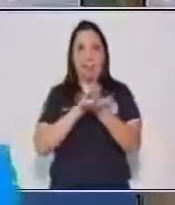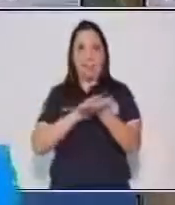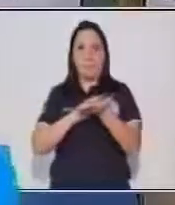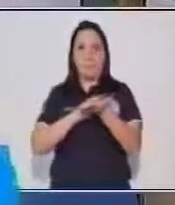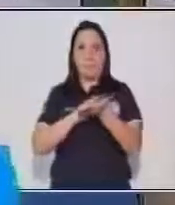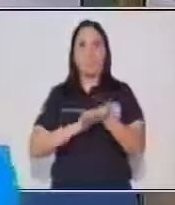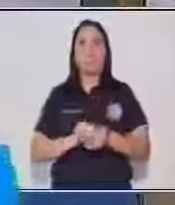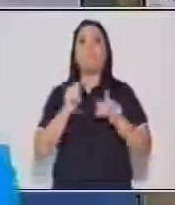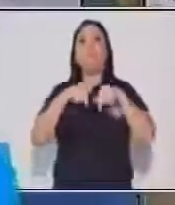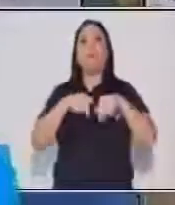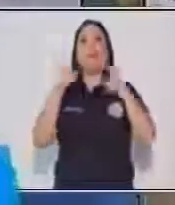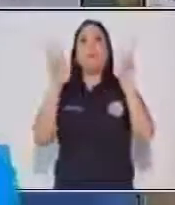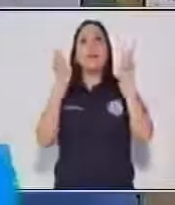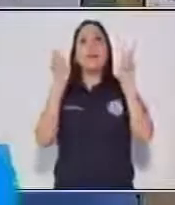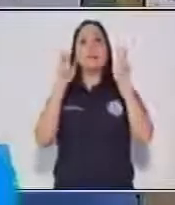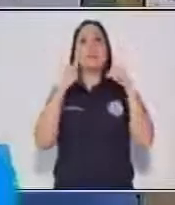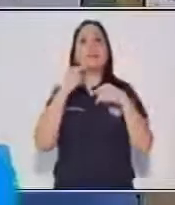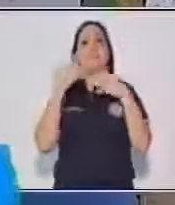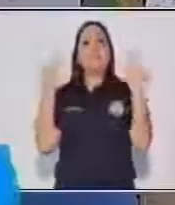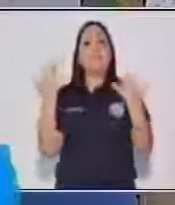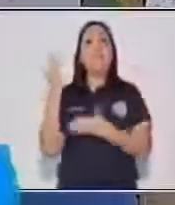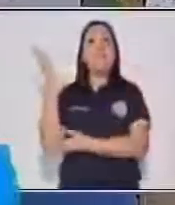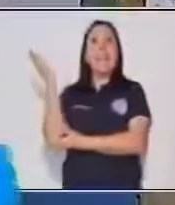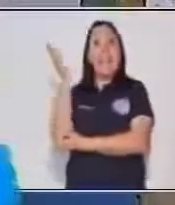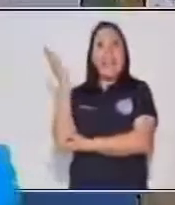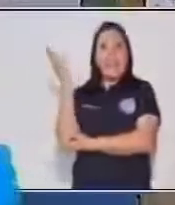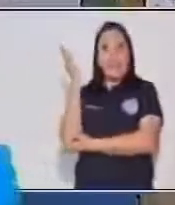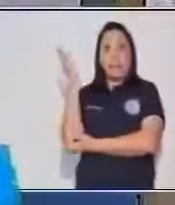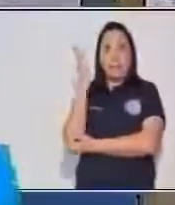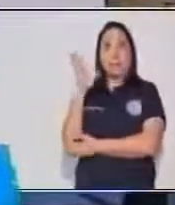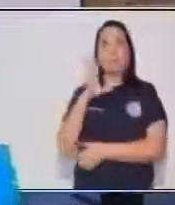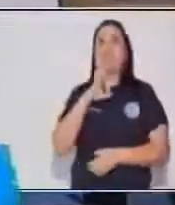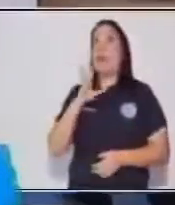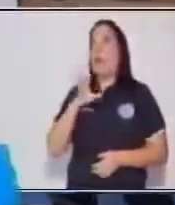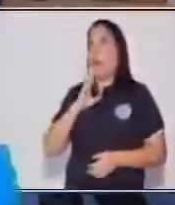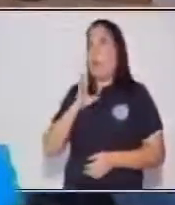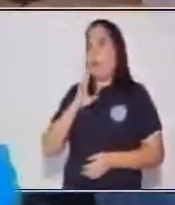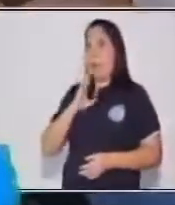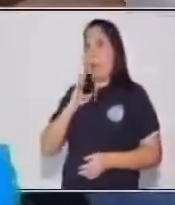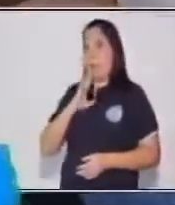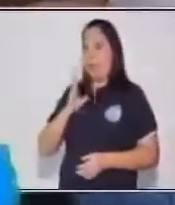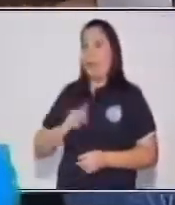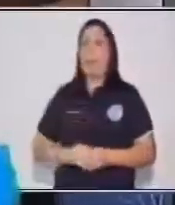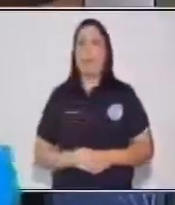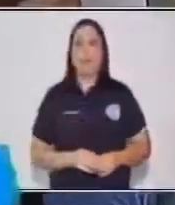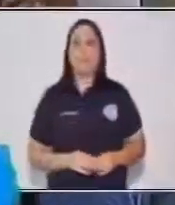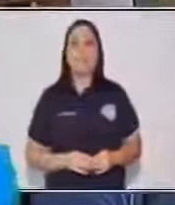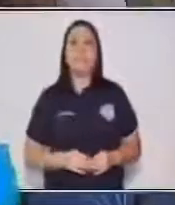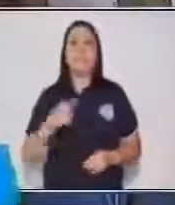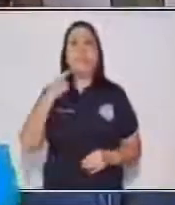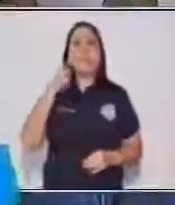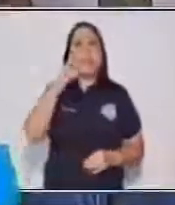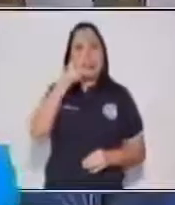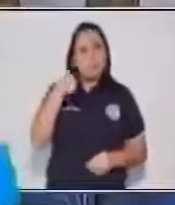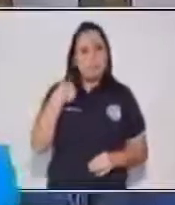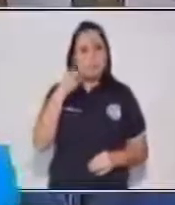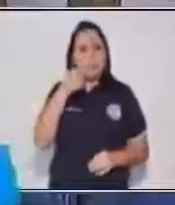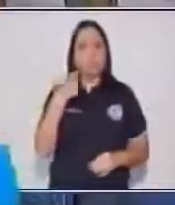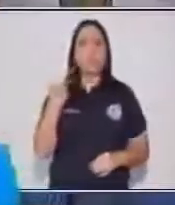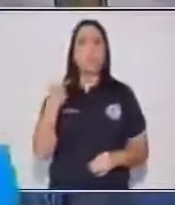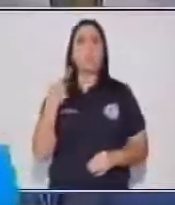El tema de hoy corresponde a la exposición oral y pues en algún momento tú